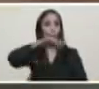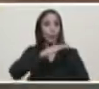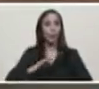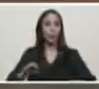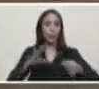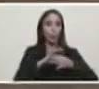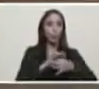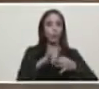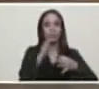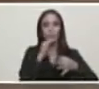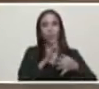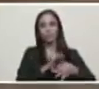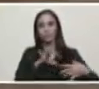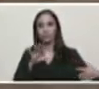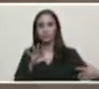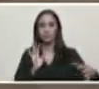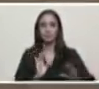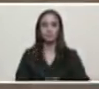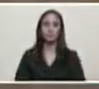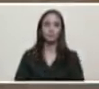sin el poder popular